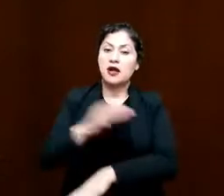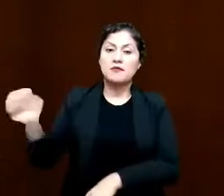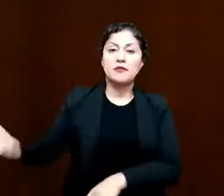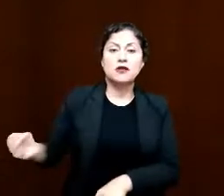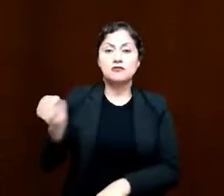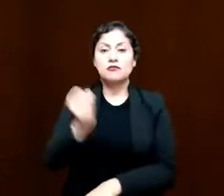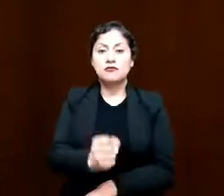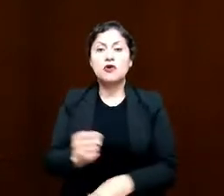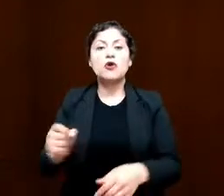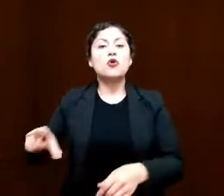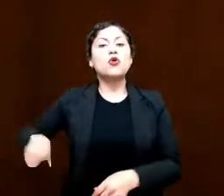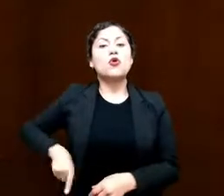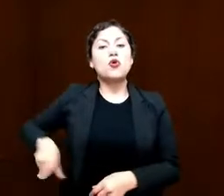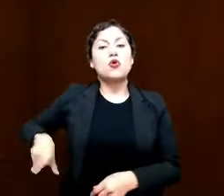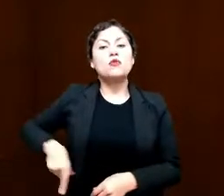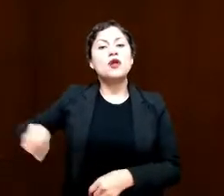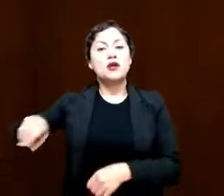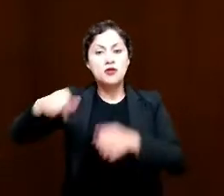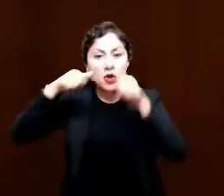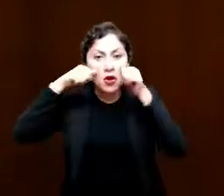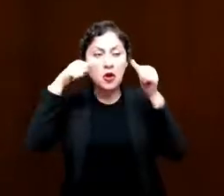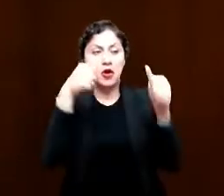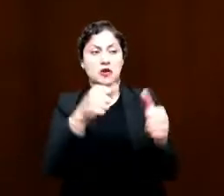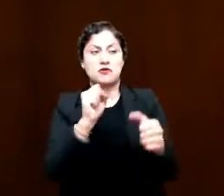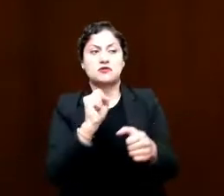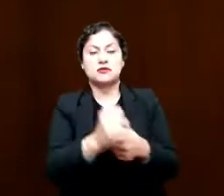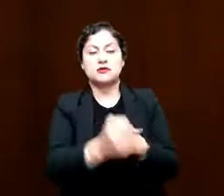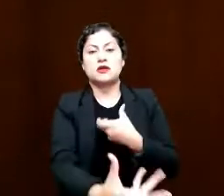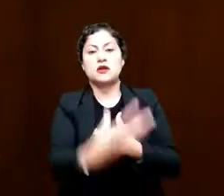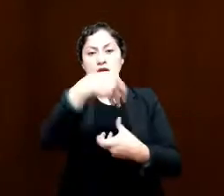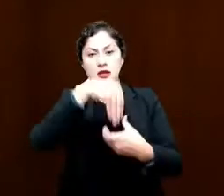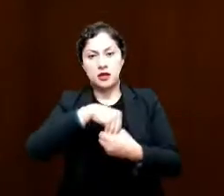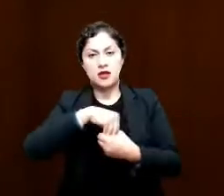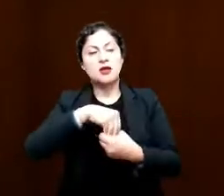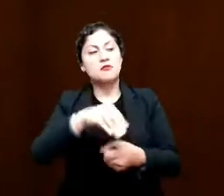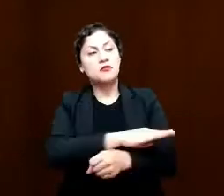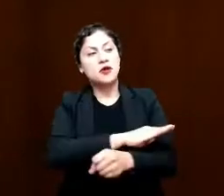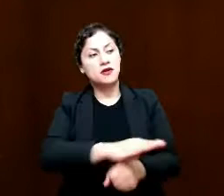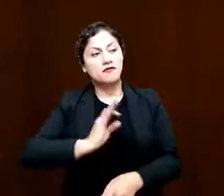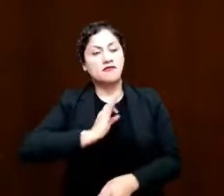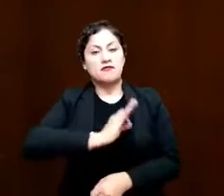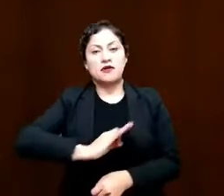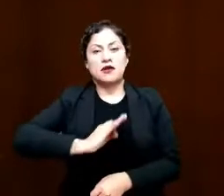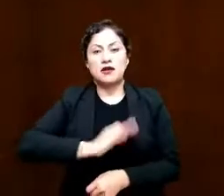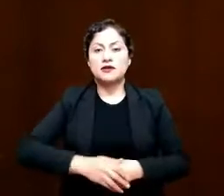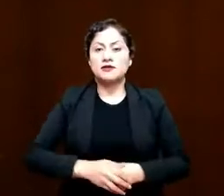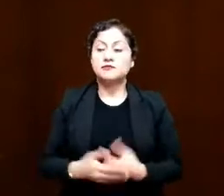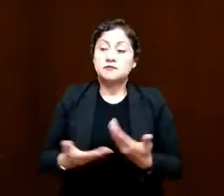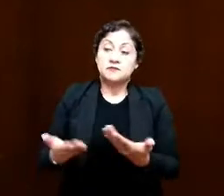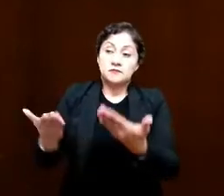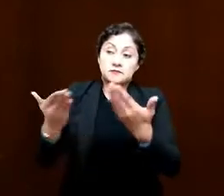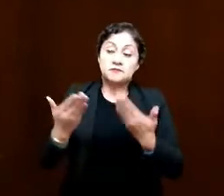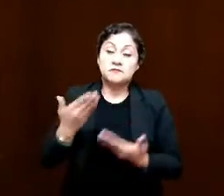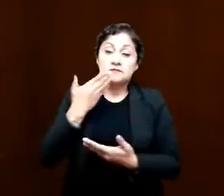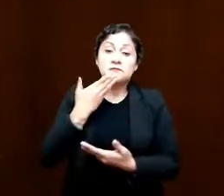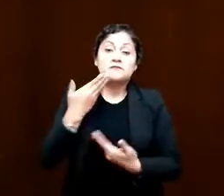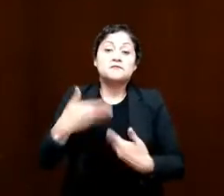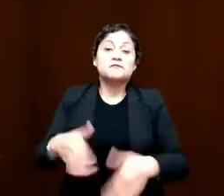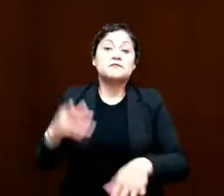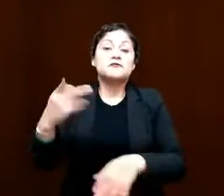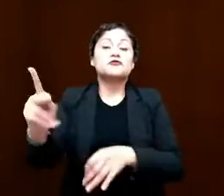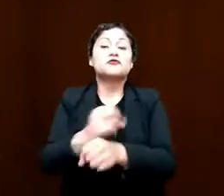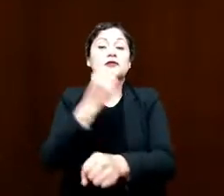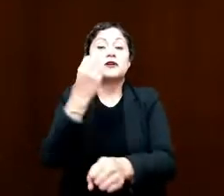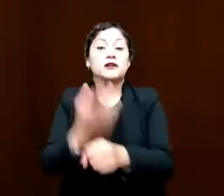gobierno que los va a ver los va a incluir y Los hará felices bienvenido pues secretario su